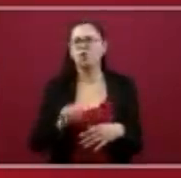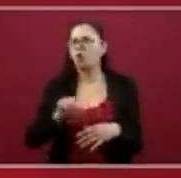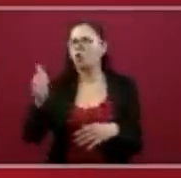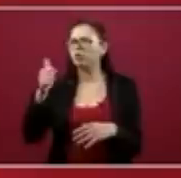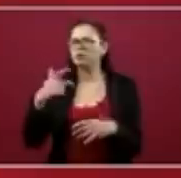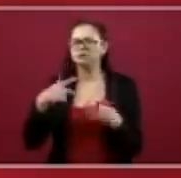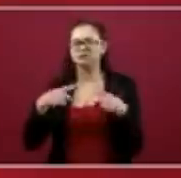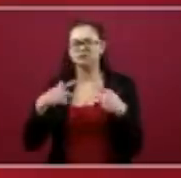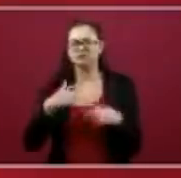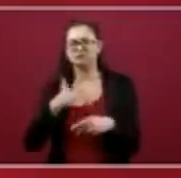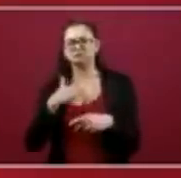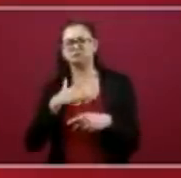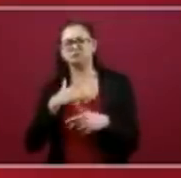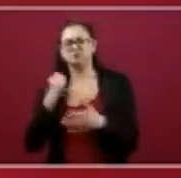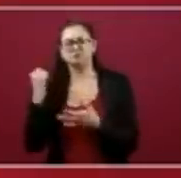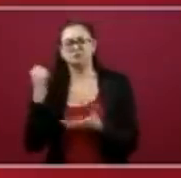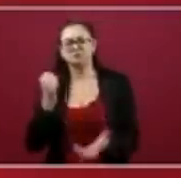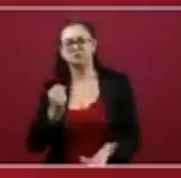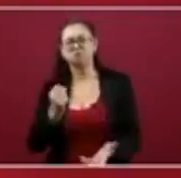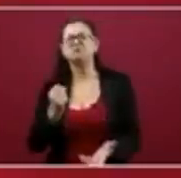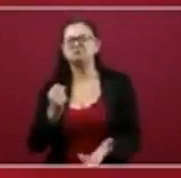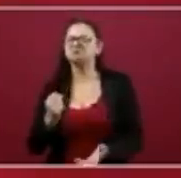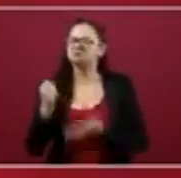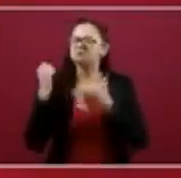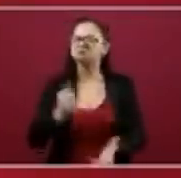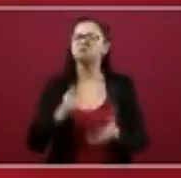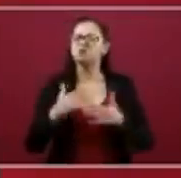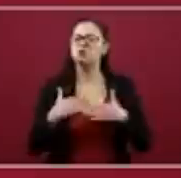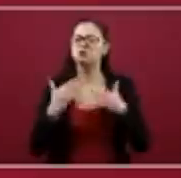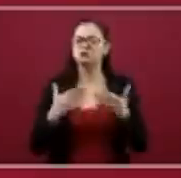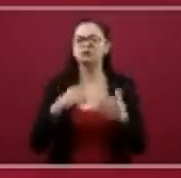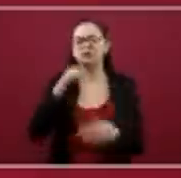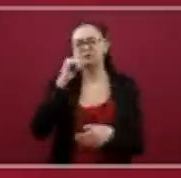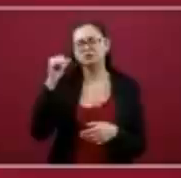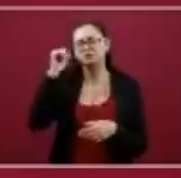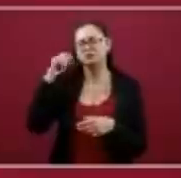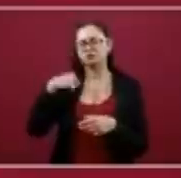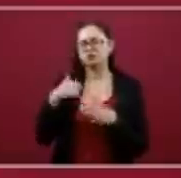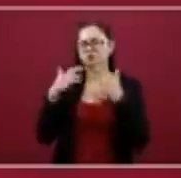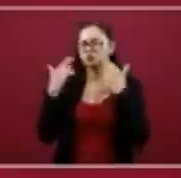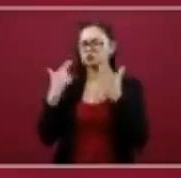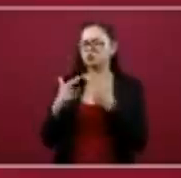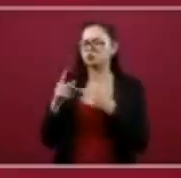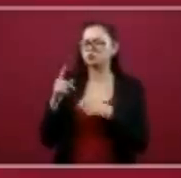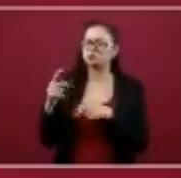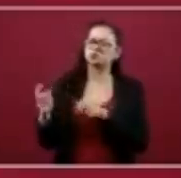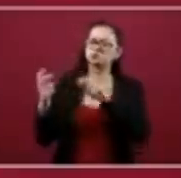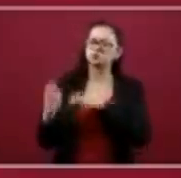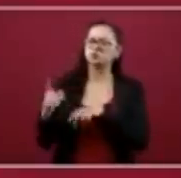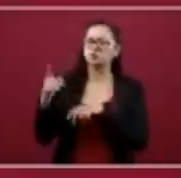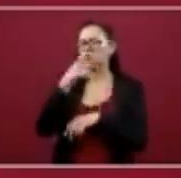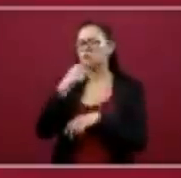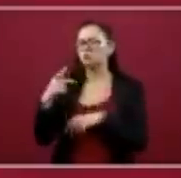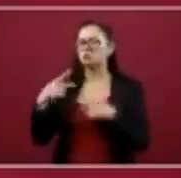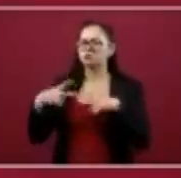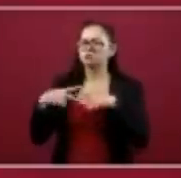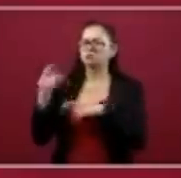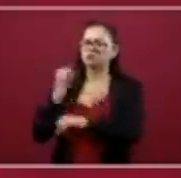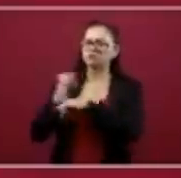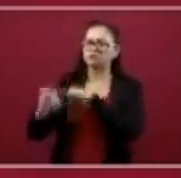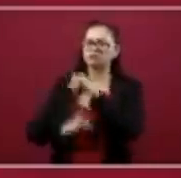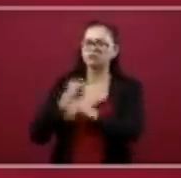inversionistas. Ayer recibí a un inversionista internacional